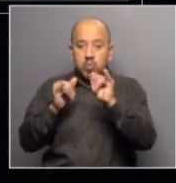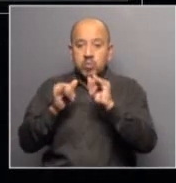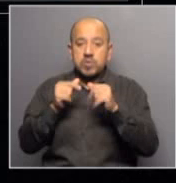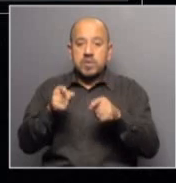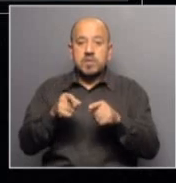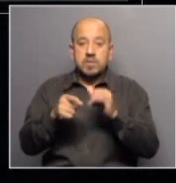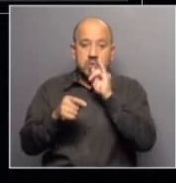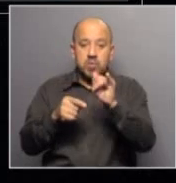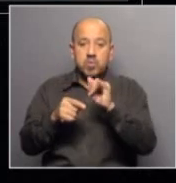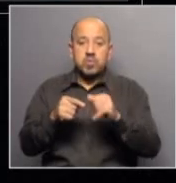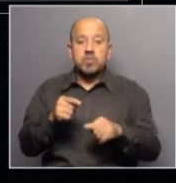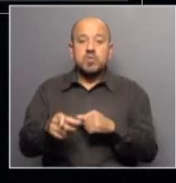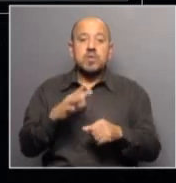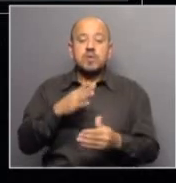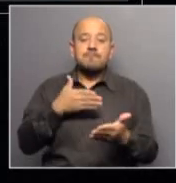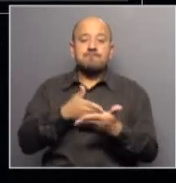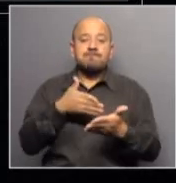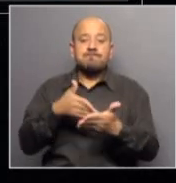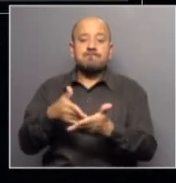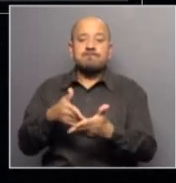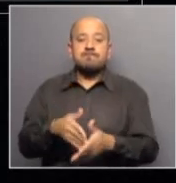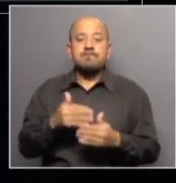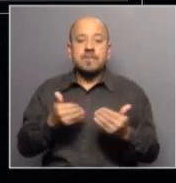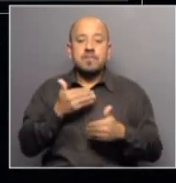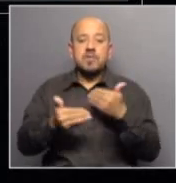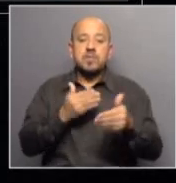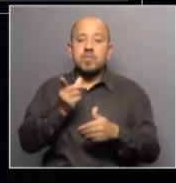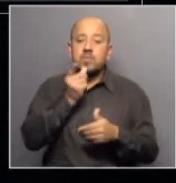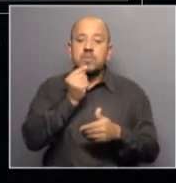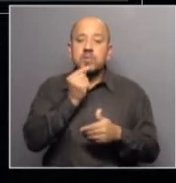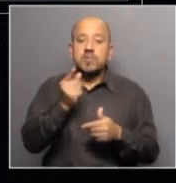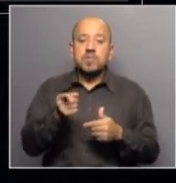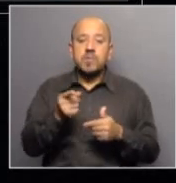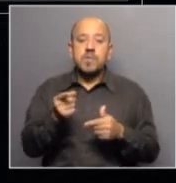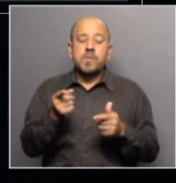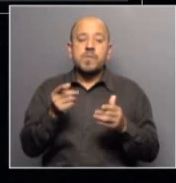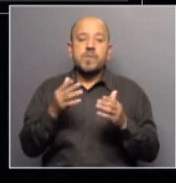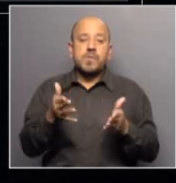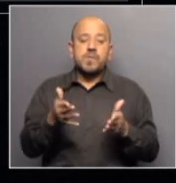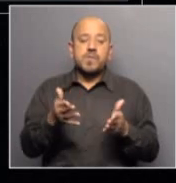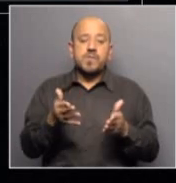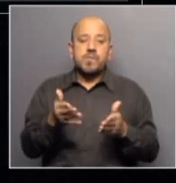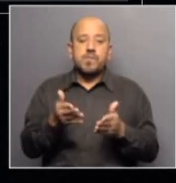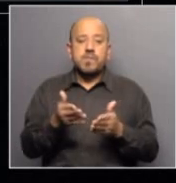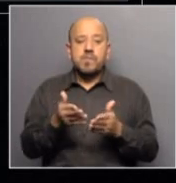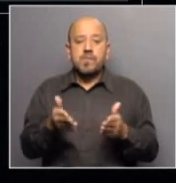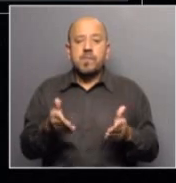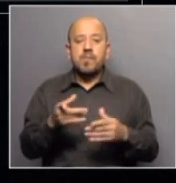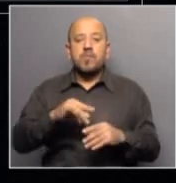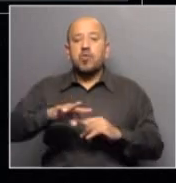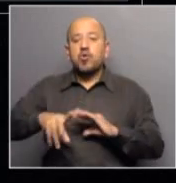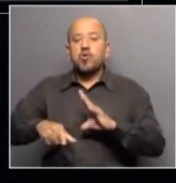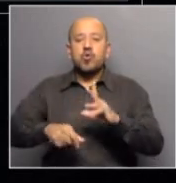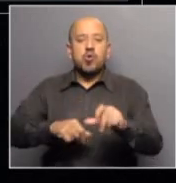a esas denuncias se encuentran con muchas trancas de los procedimientos policiales. Y a su vez son robos